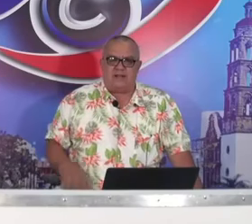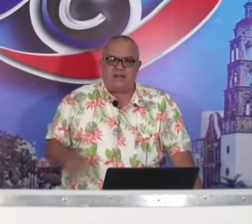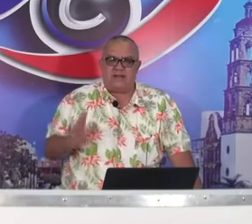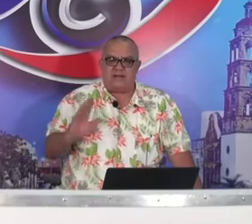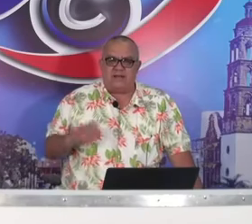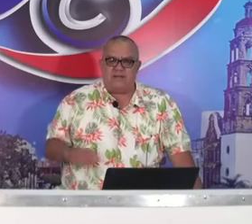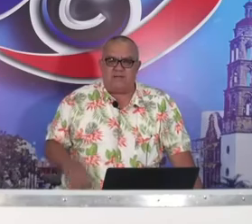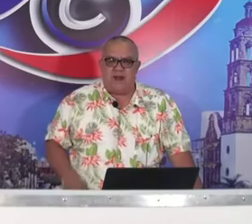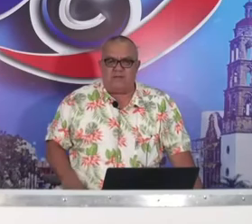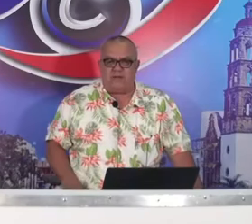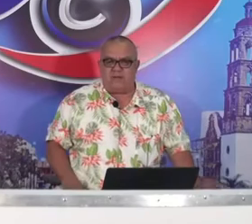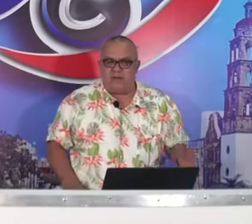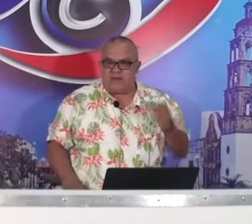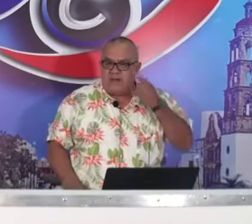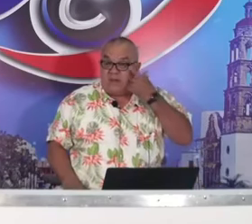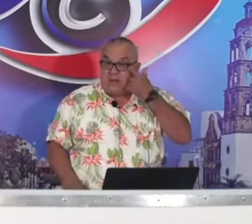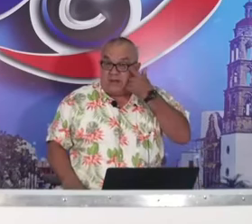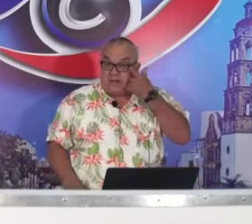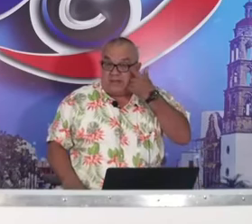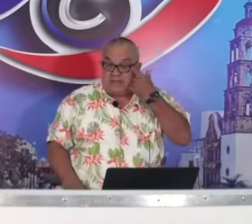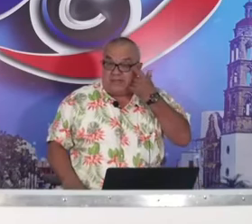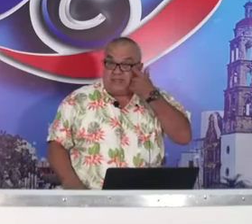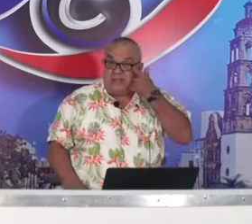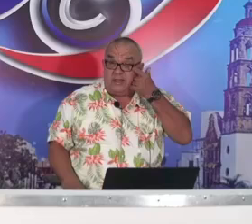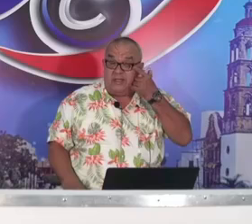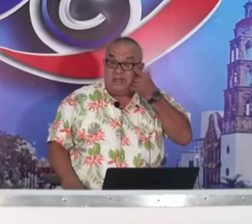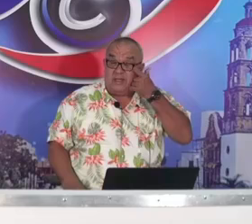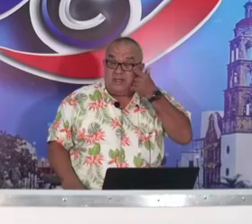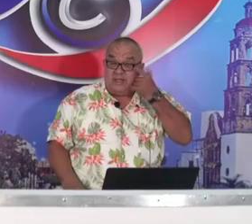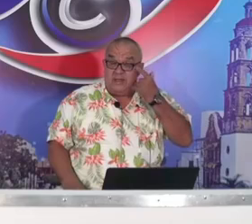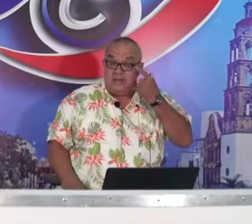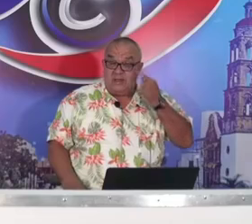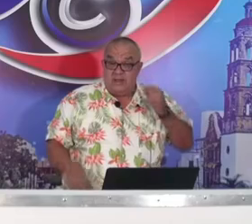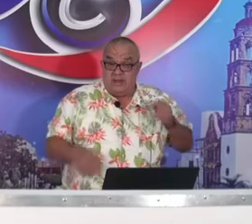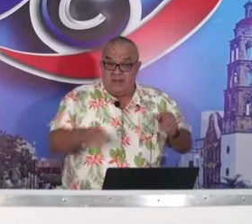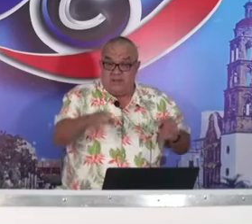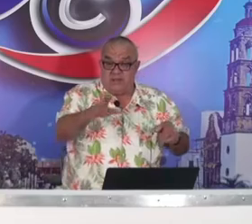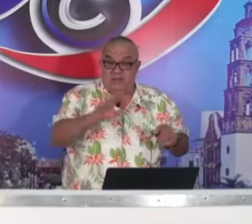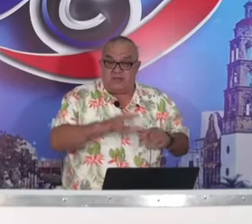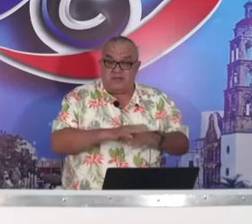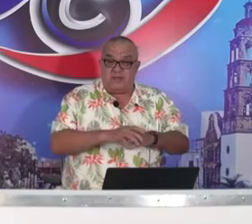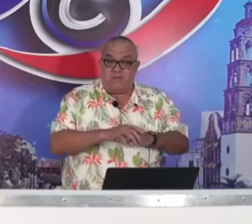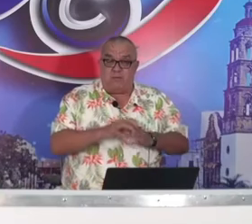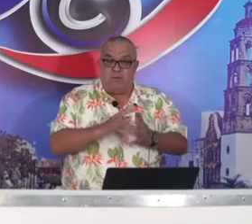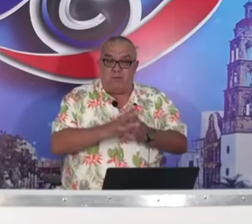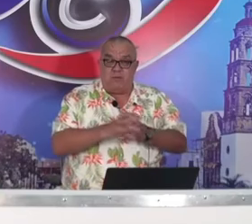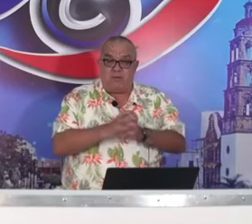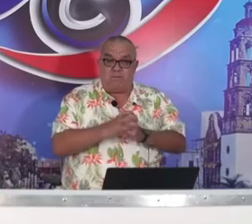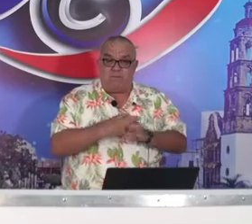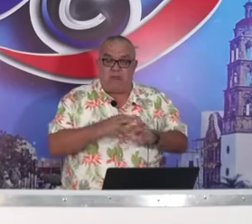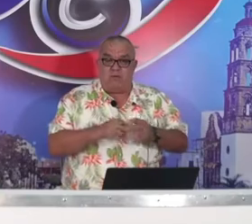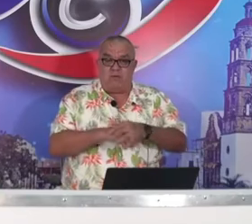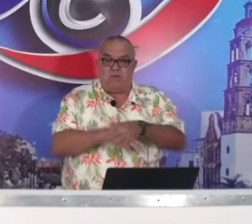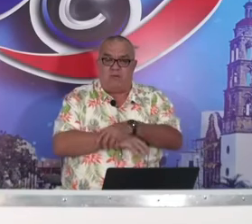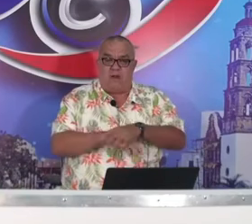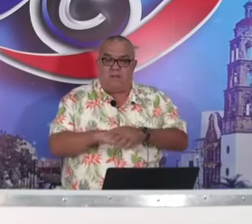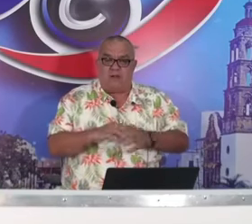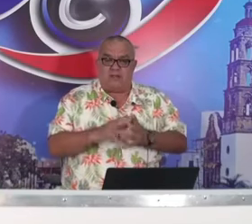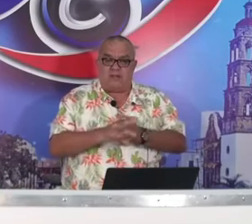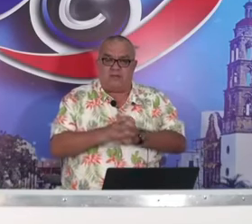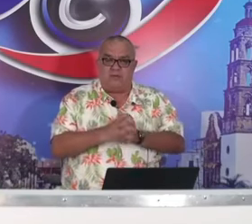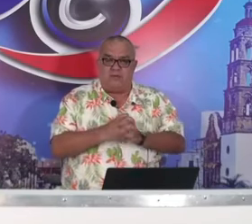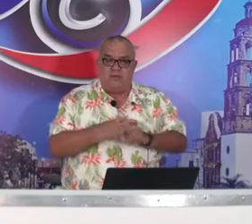hasta las galletas se llevaron que tenían guardadas. Ahí a veces este tipo, tipejo,